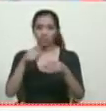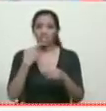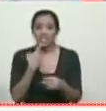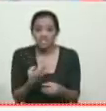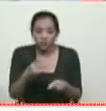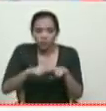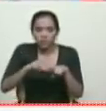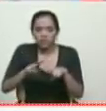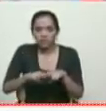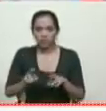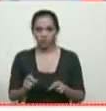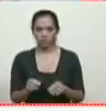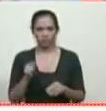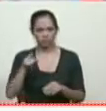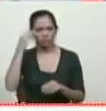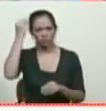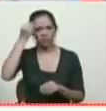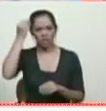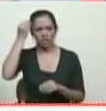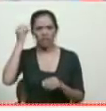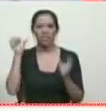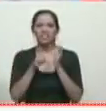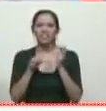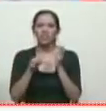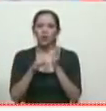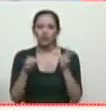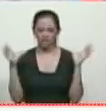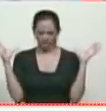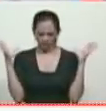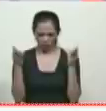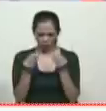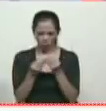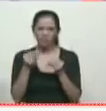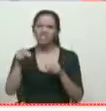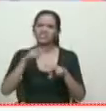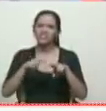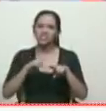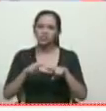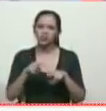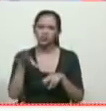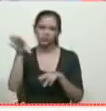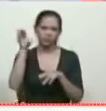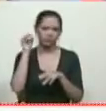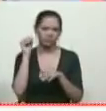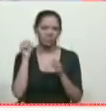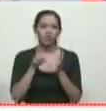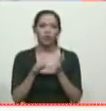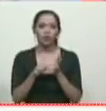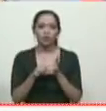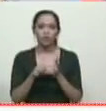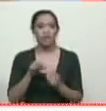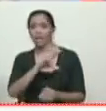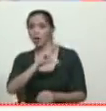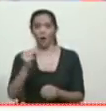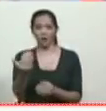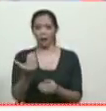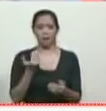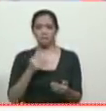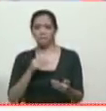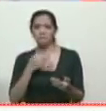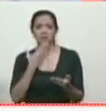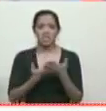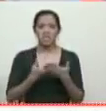niñito. ¿Tú crees que de dónde sacó la conclusión ese muchachito? ¿De dónde saca él? No vengas a pedir paz. Yo lo que quiero es